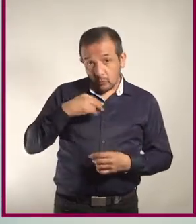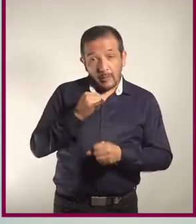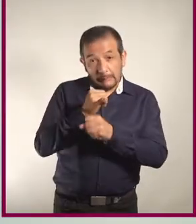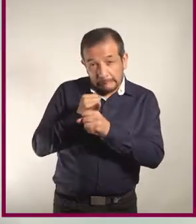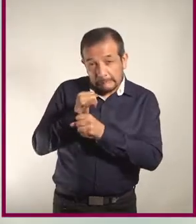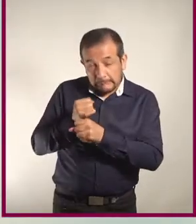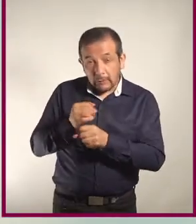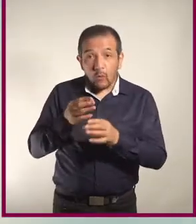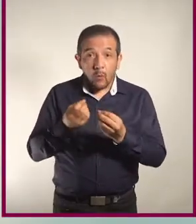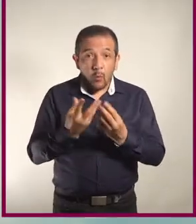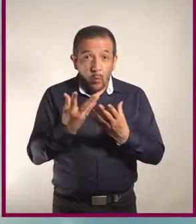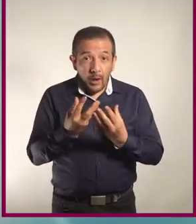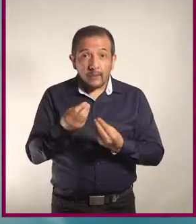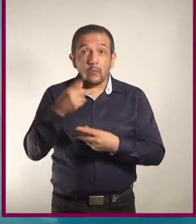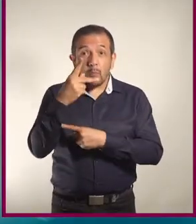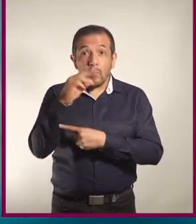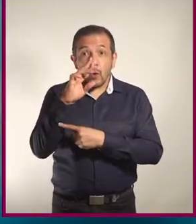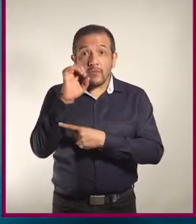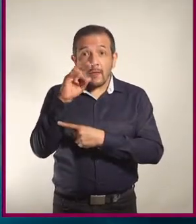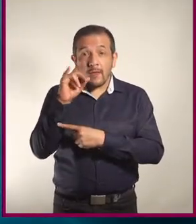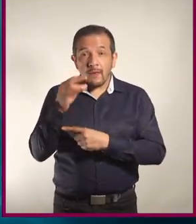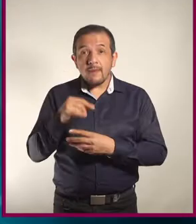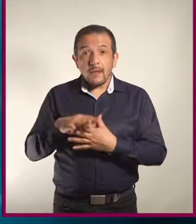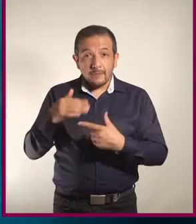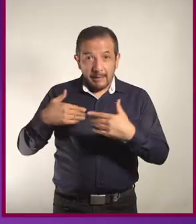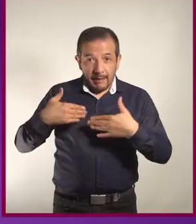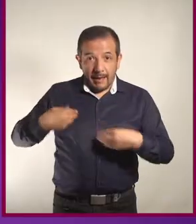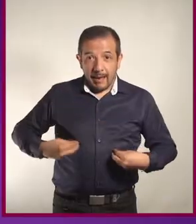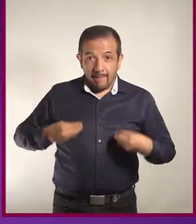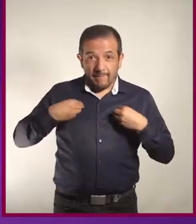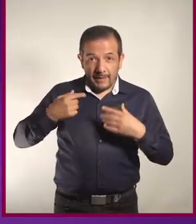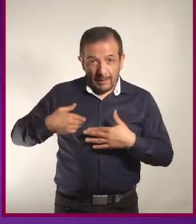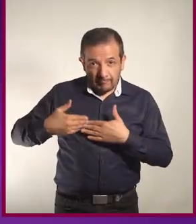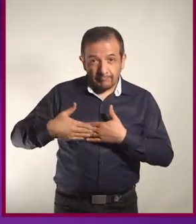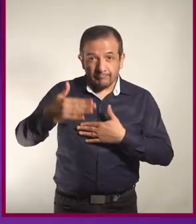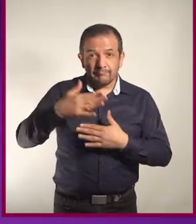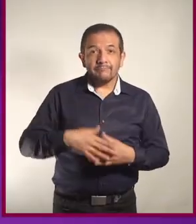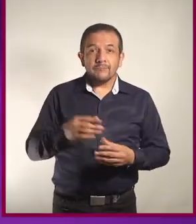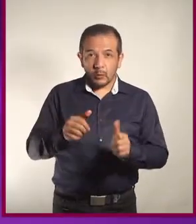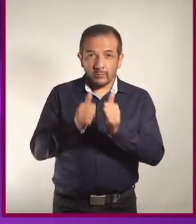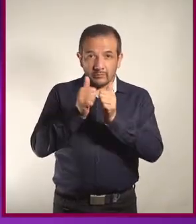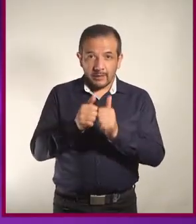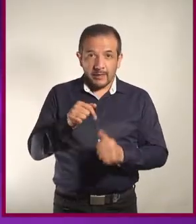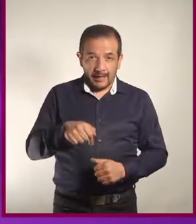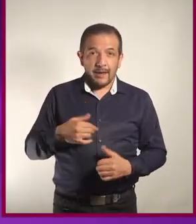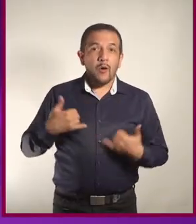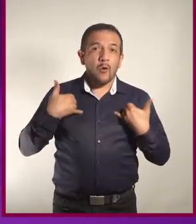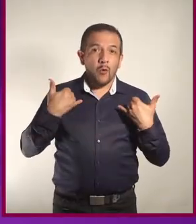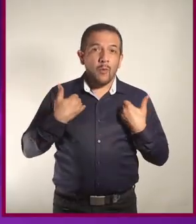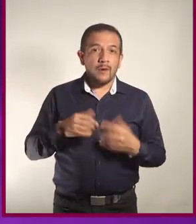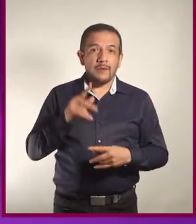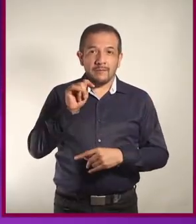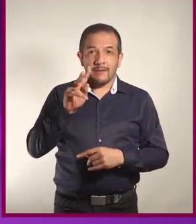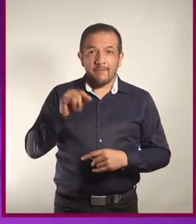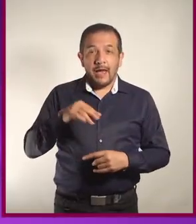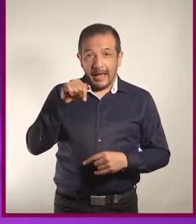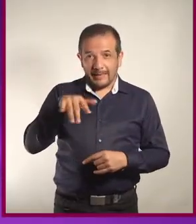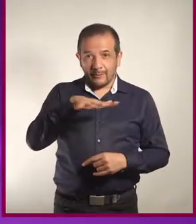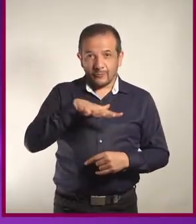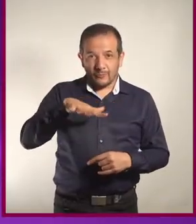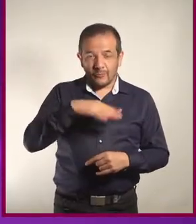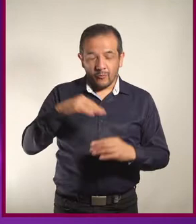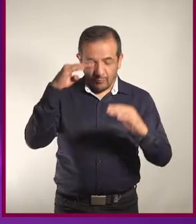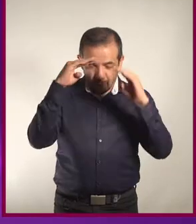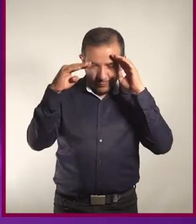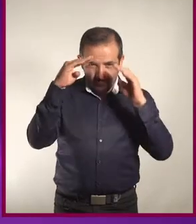qué son y cuánto debemos consumir a lo largo de nuestra vida. Quédate con nosotros. Esto es Jóvenes en TV, un espacio de reflexión